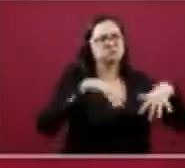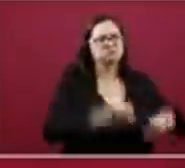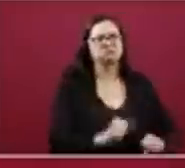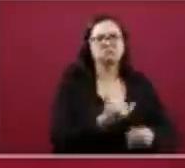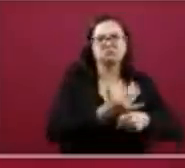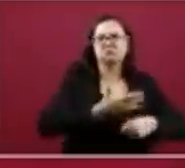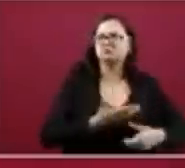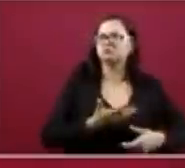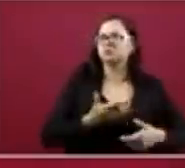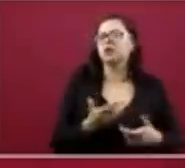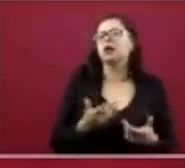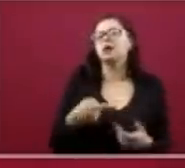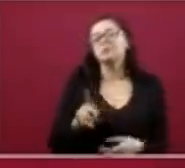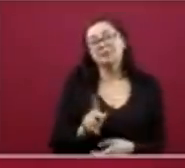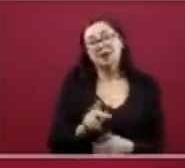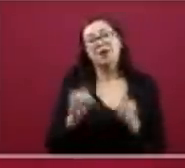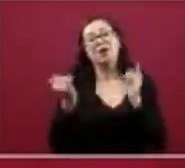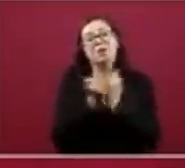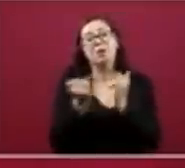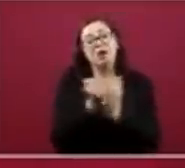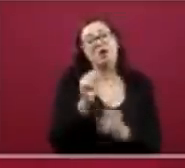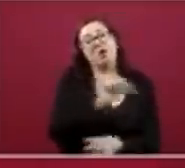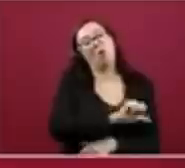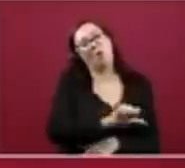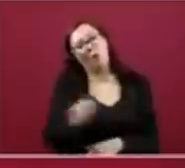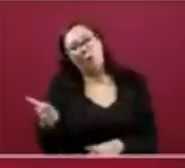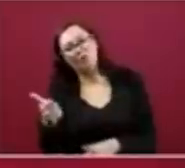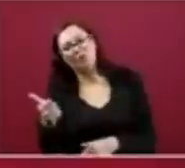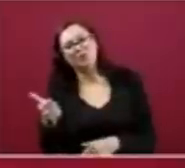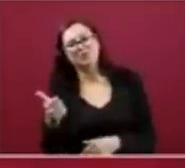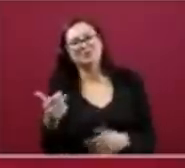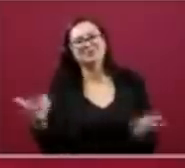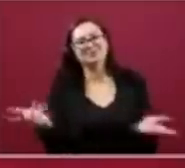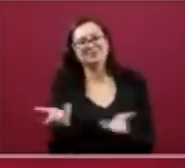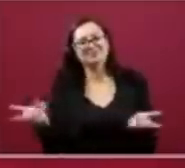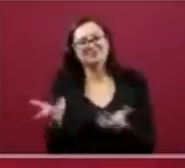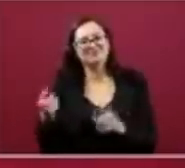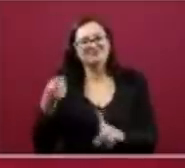hay otros casos en donde el propósito pues es